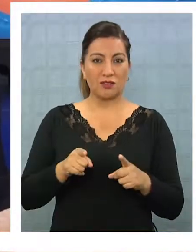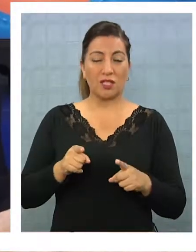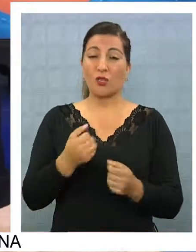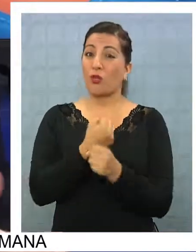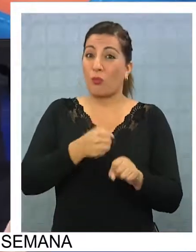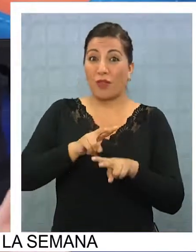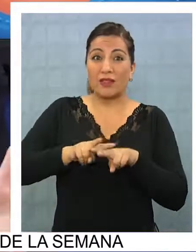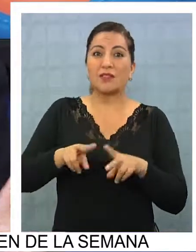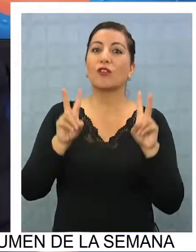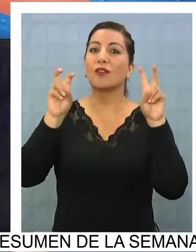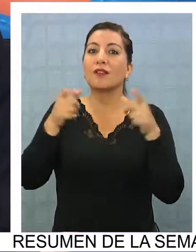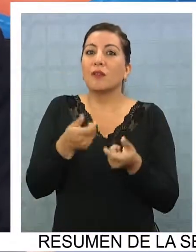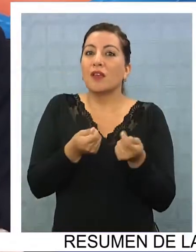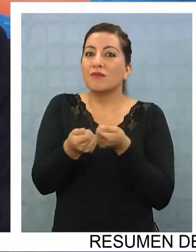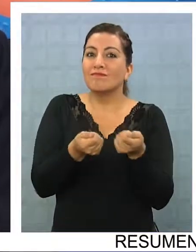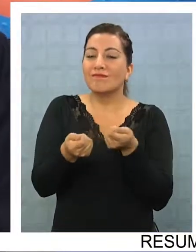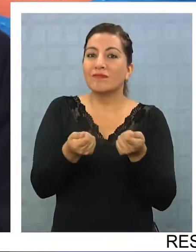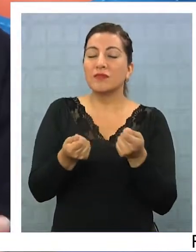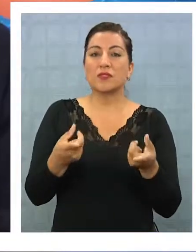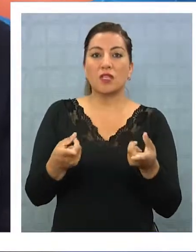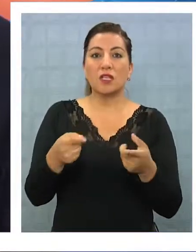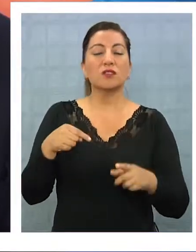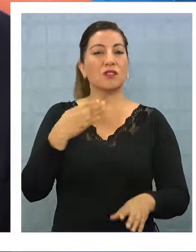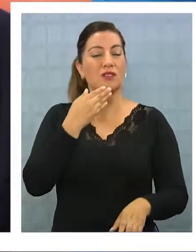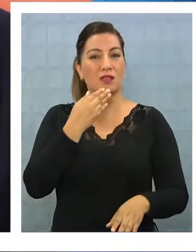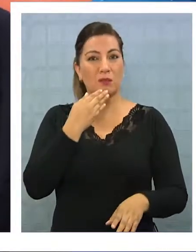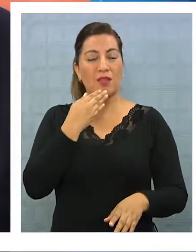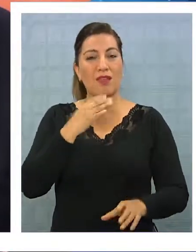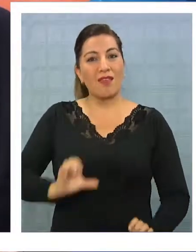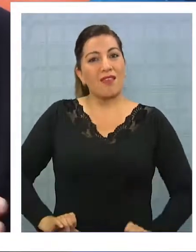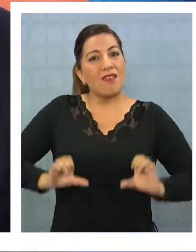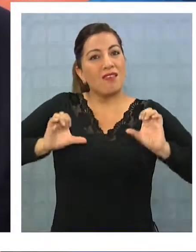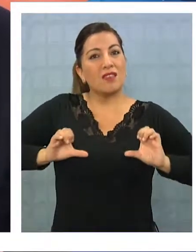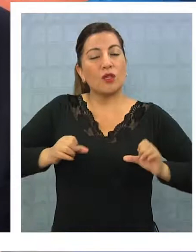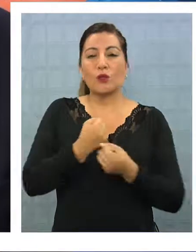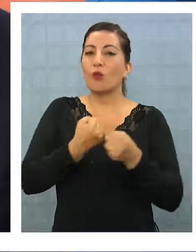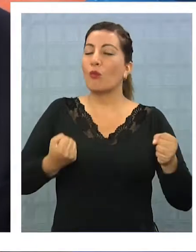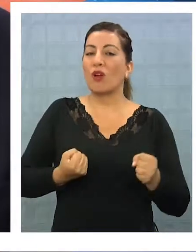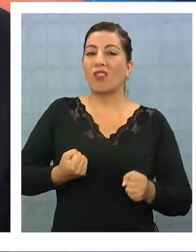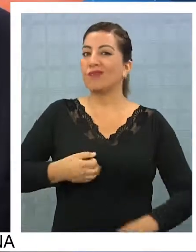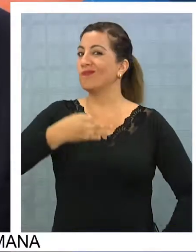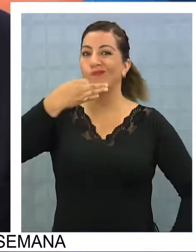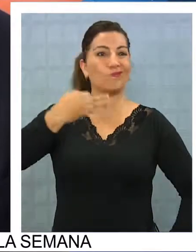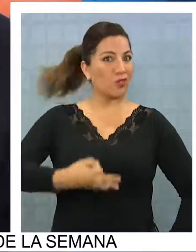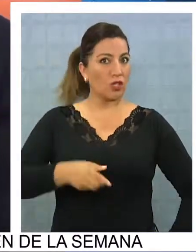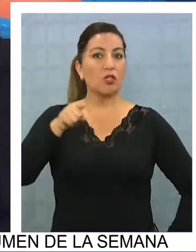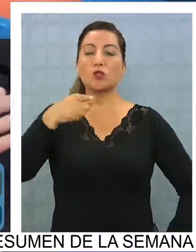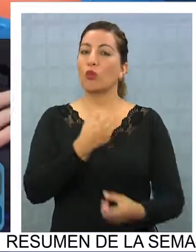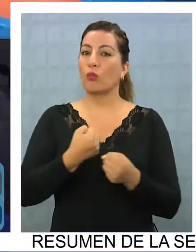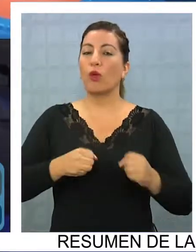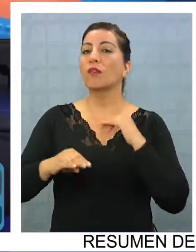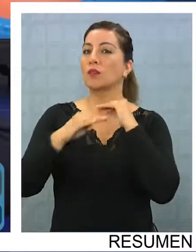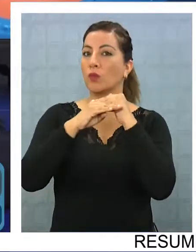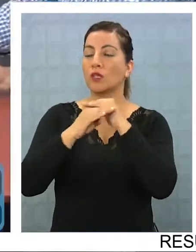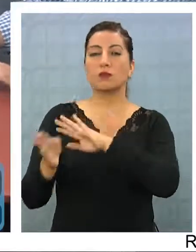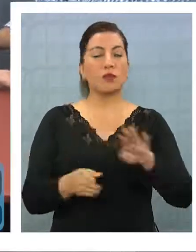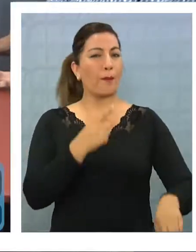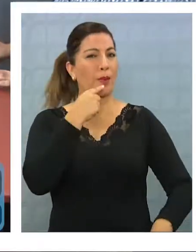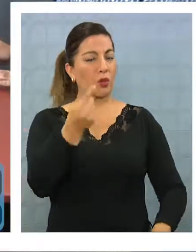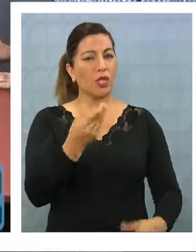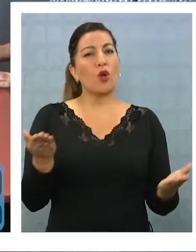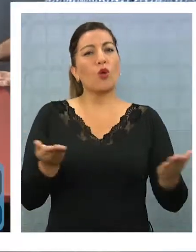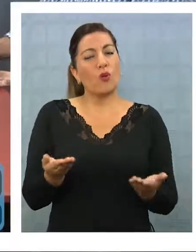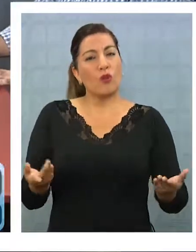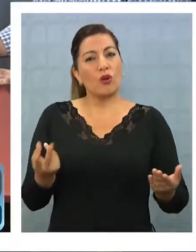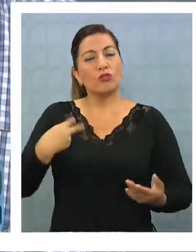inviable económicamente, es desde el punto de vista ético completamente incorrecto, es decir, no contribuye a la equidad. ¿Y cómo